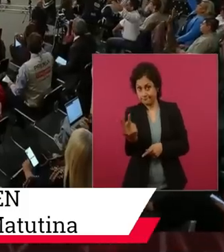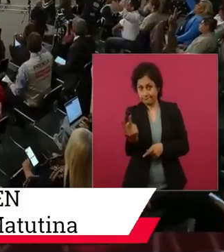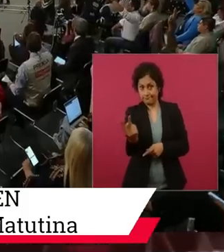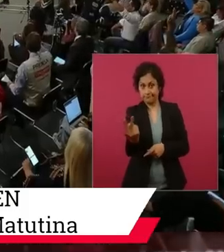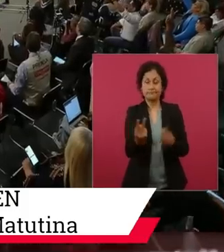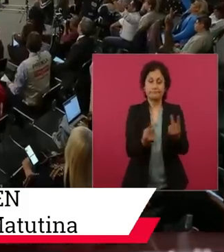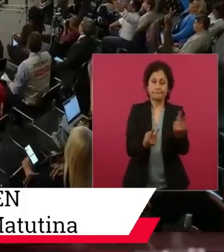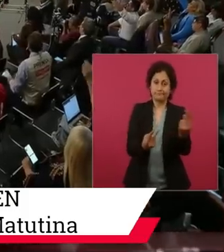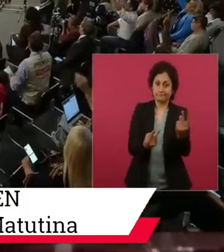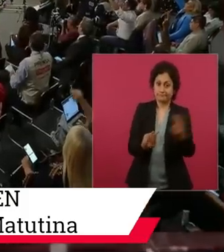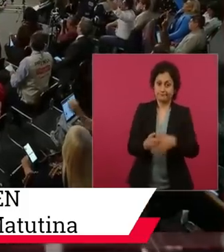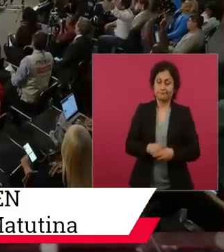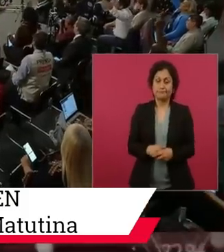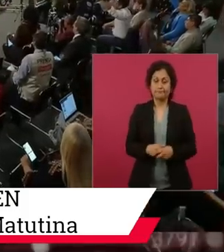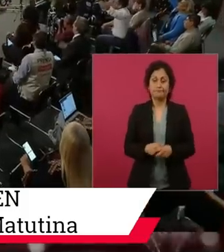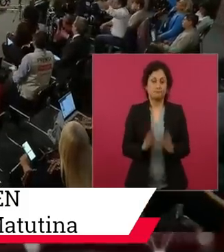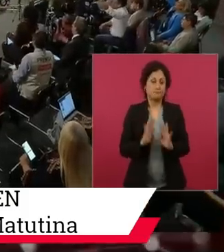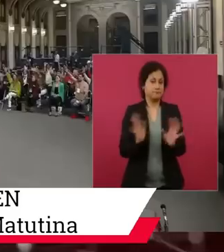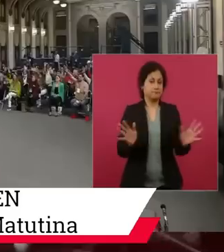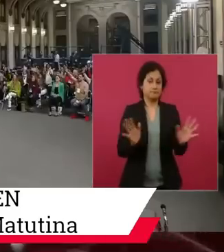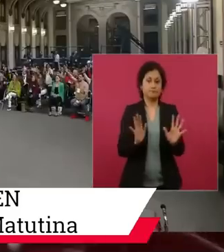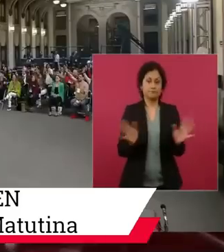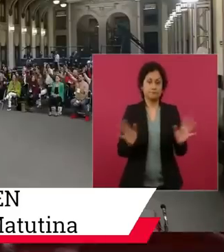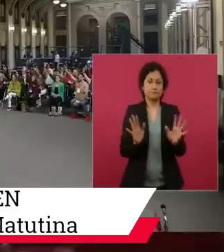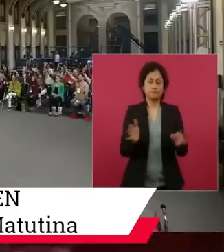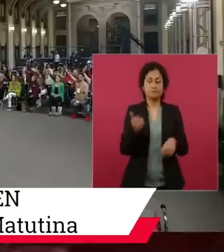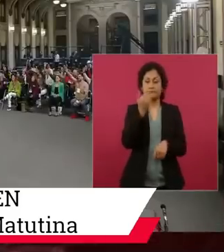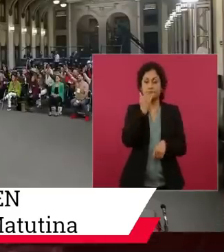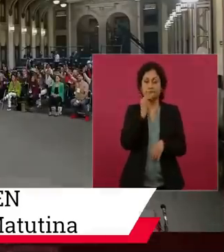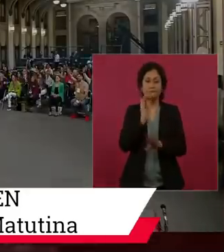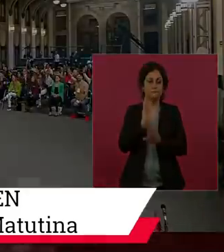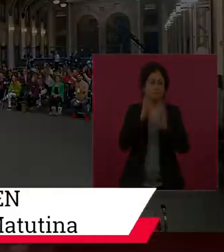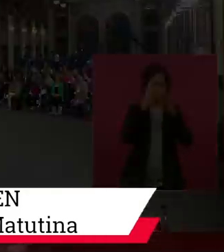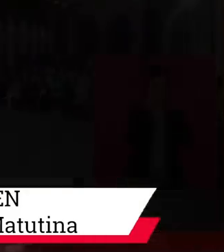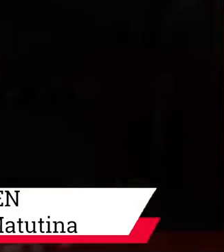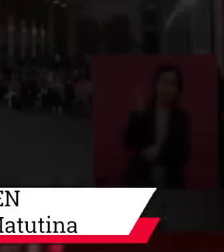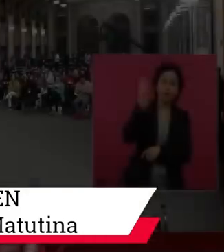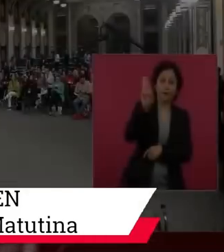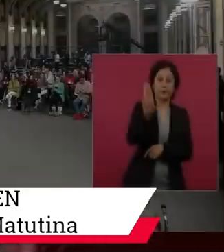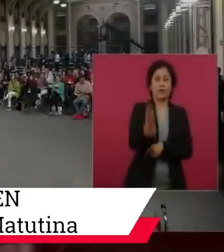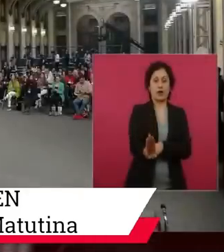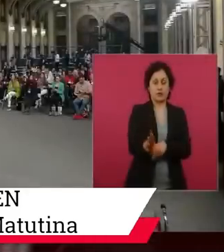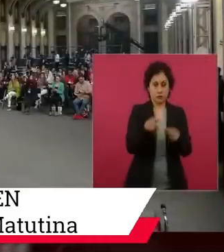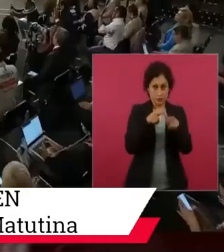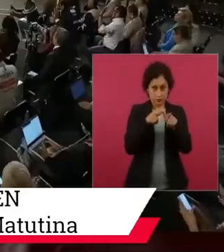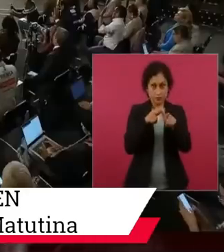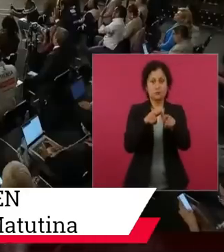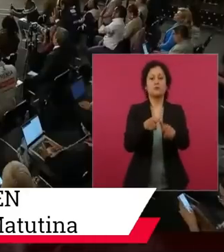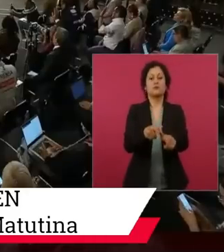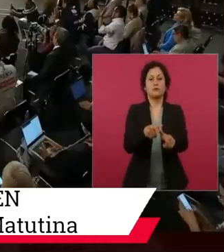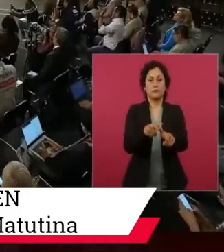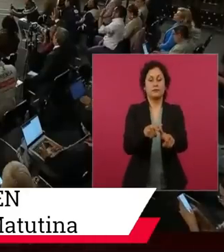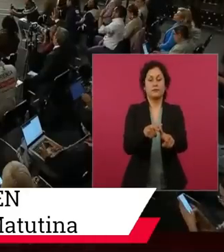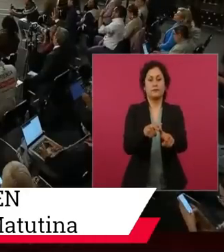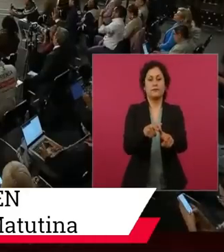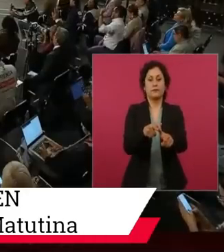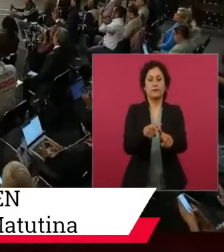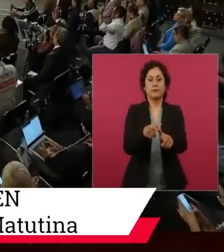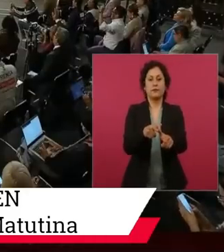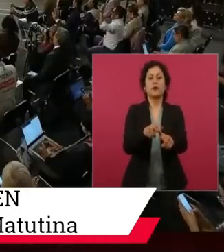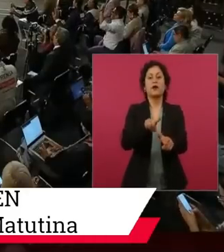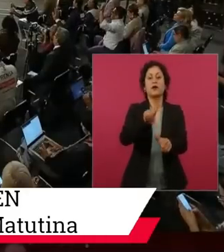que en ese momento también encabezaba el hoy presidente de la república vamos a ver pues un extracto de lo que dijo el presidente